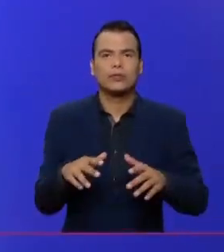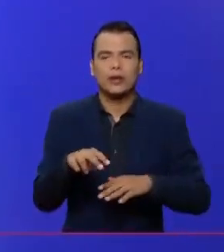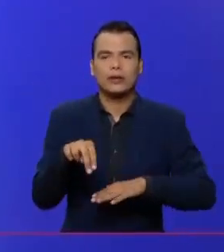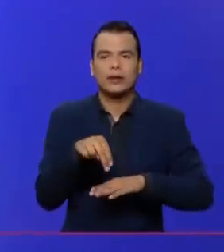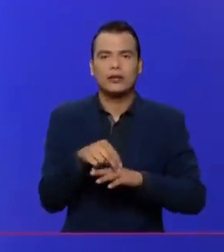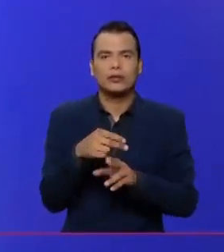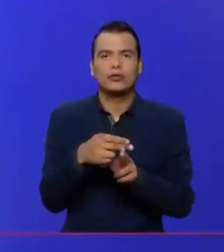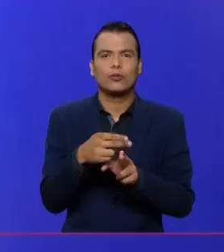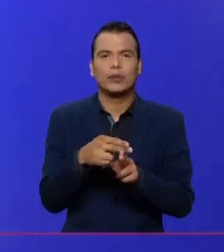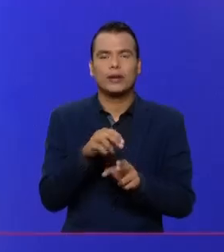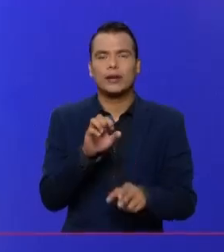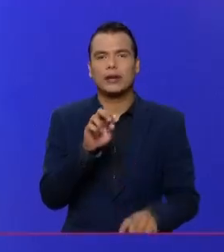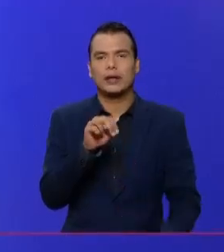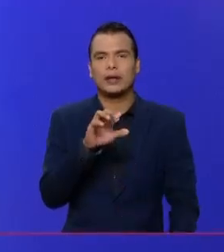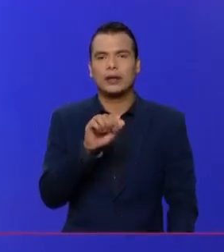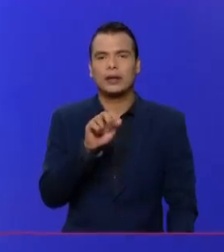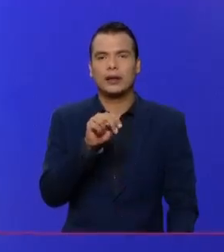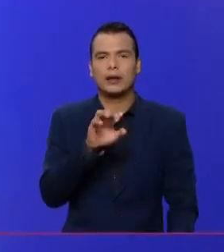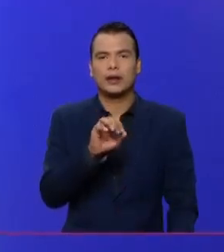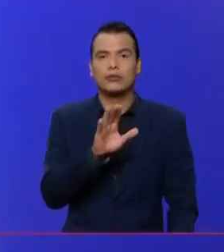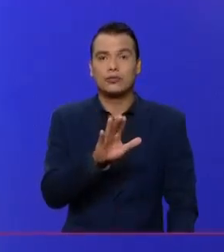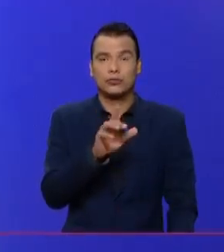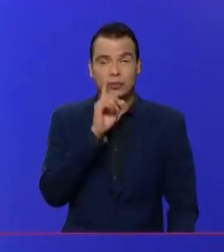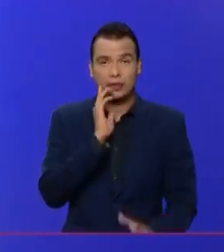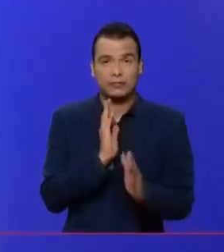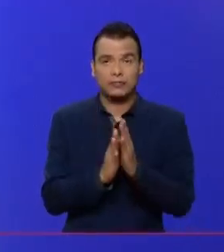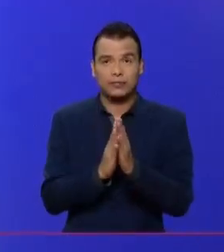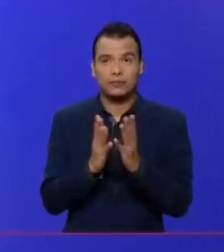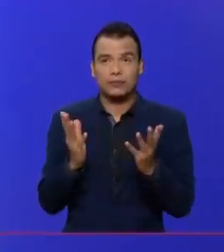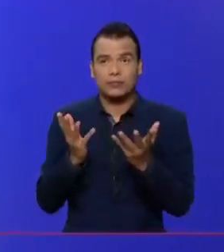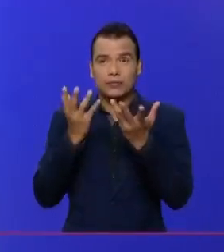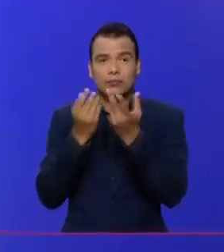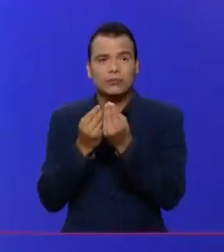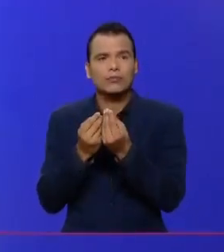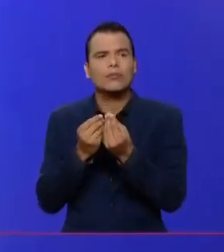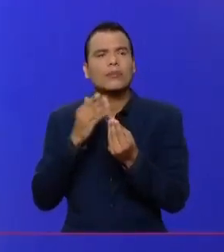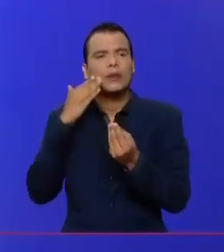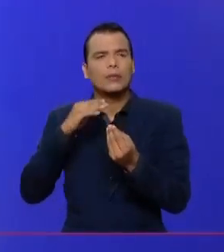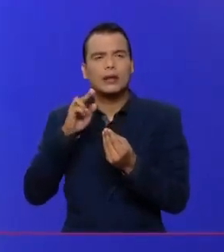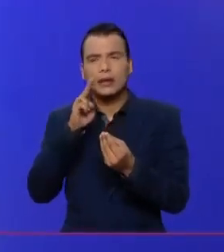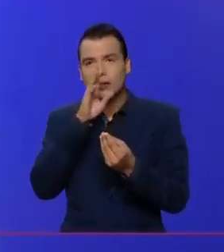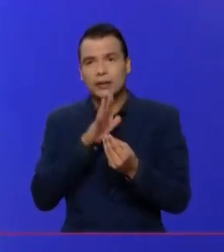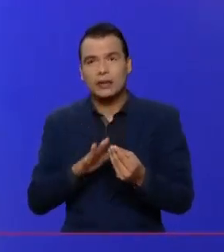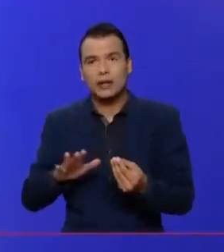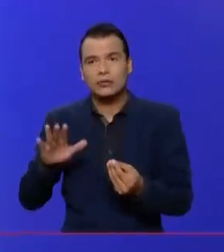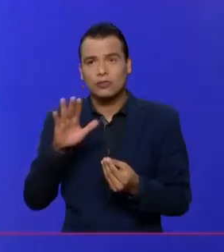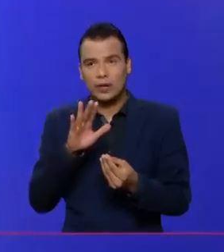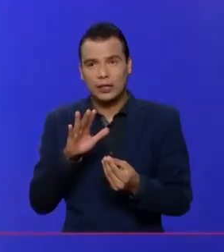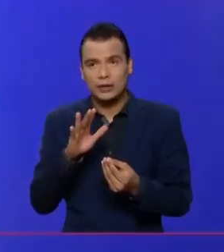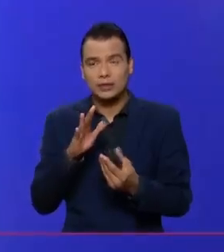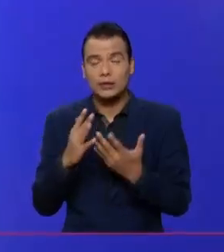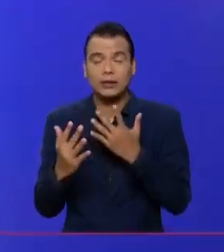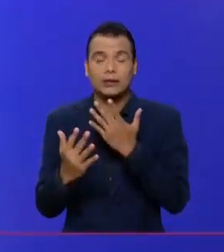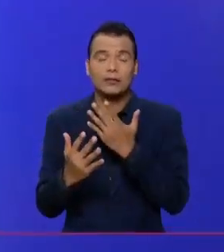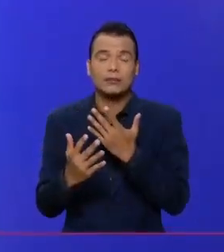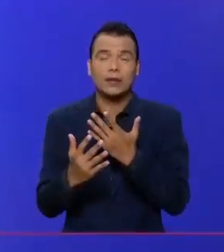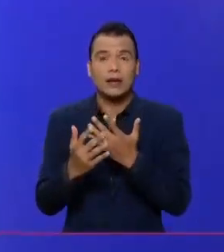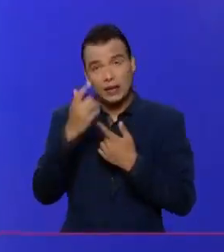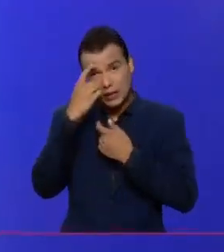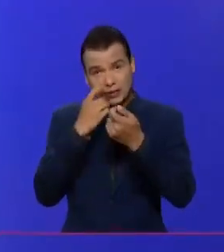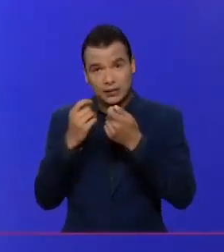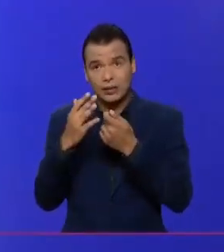Nariño aseguran que algunas medidas recientes adoptadas por parques nacionales los tienen al borde de la quiebra.